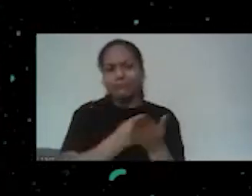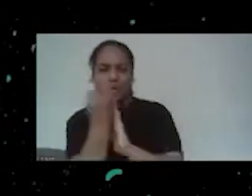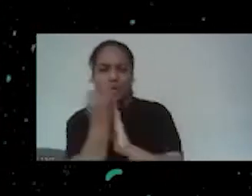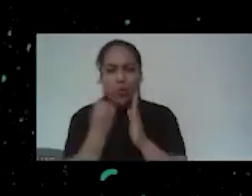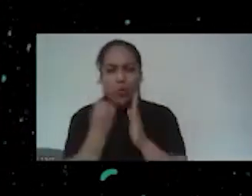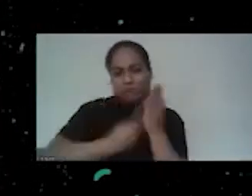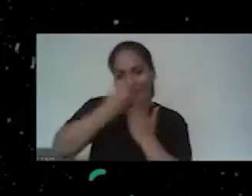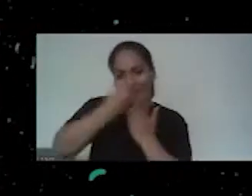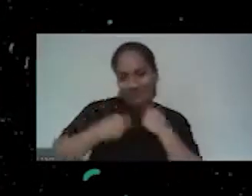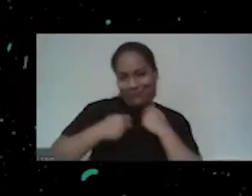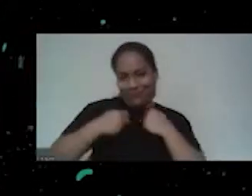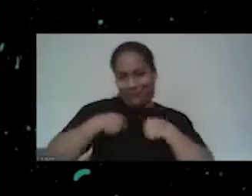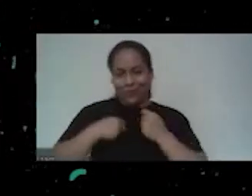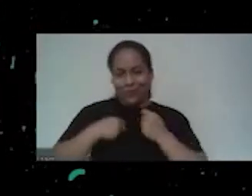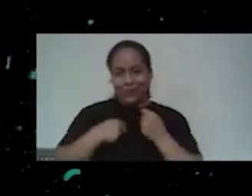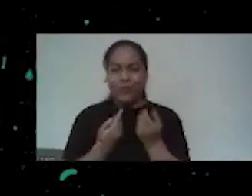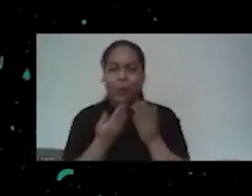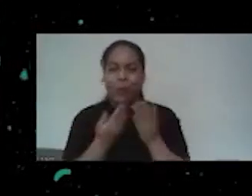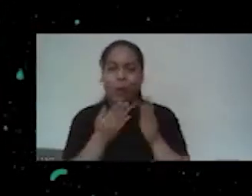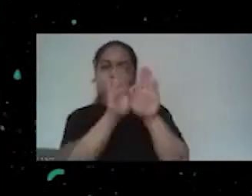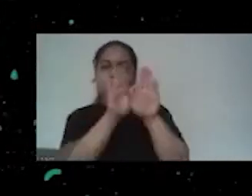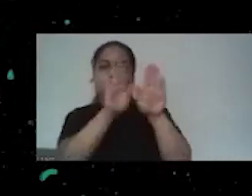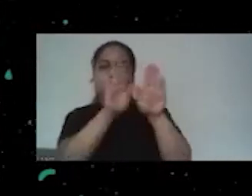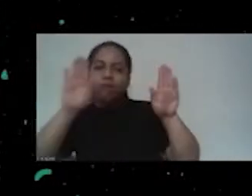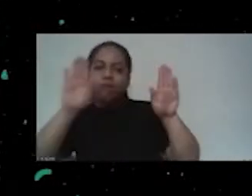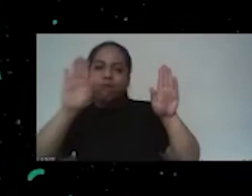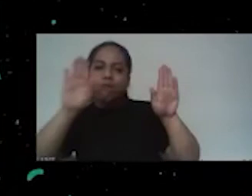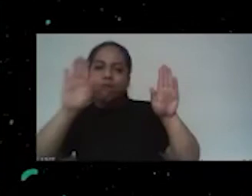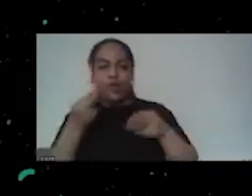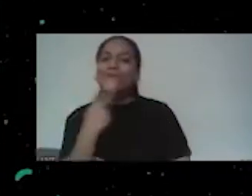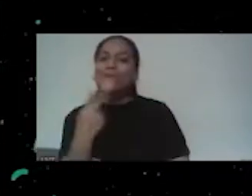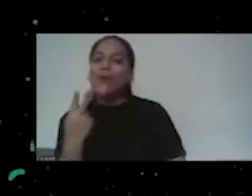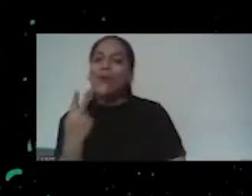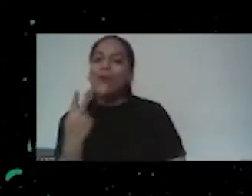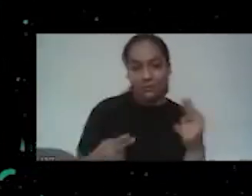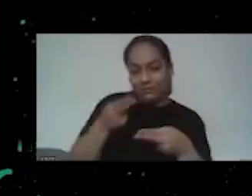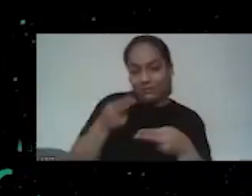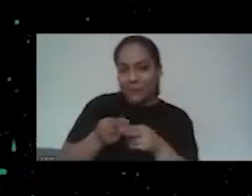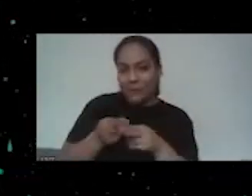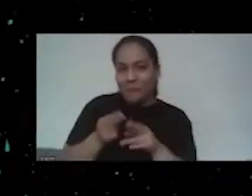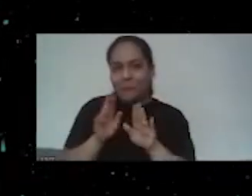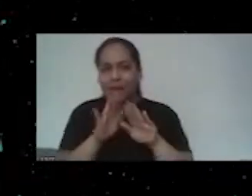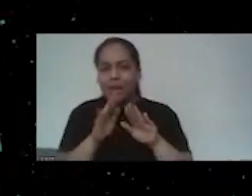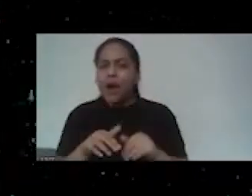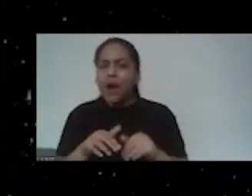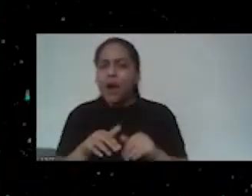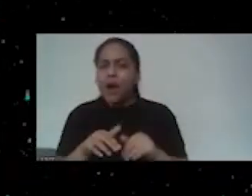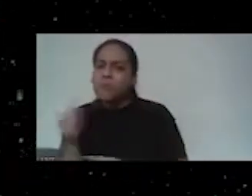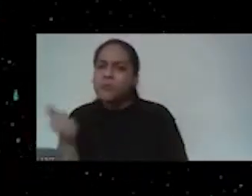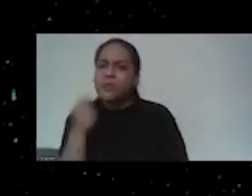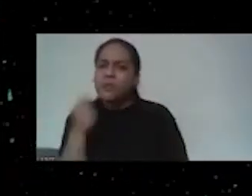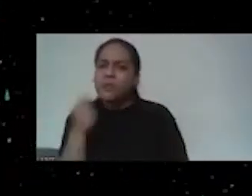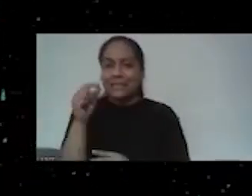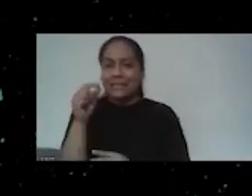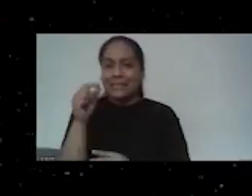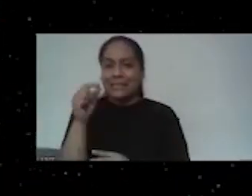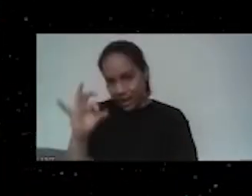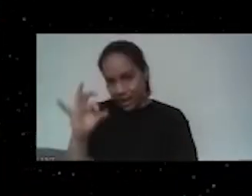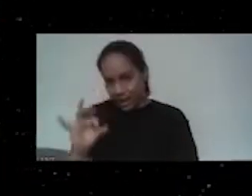fue muy lindo, que se llama De Voz a Voz, en el cual cada fin de semana, sábados y domingos, un artista